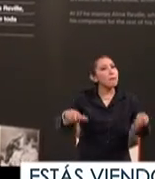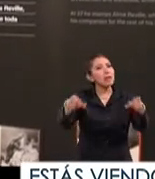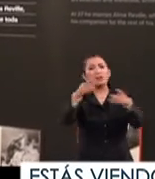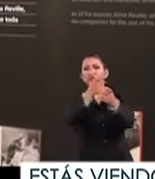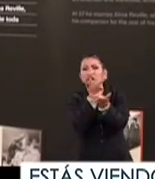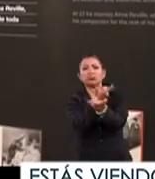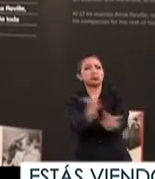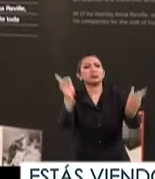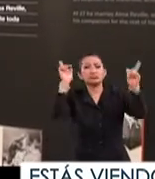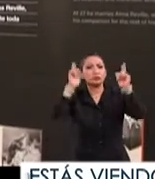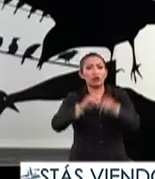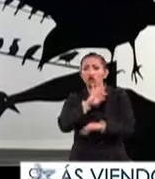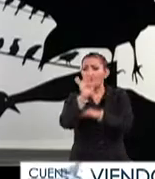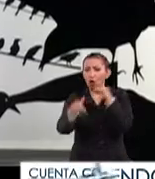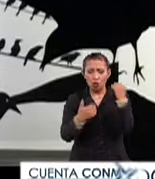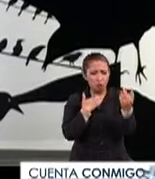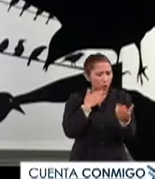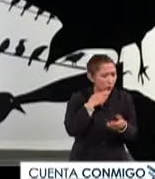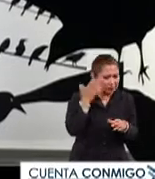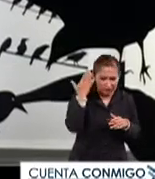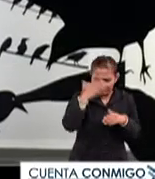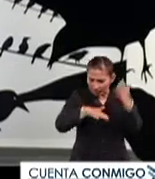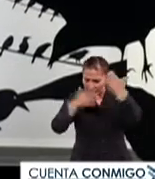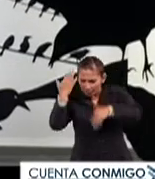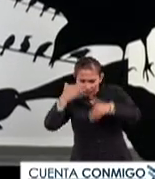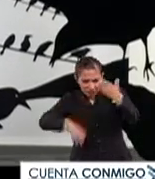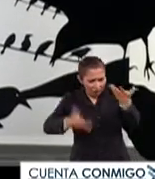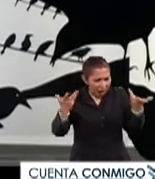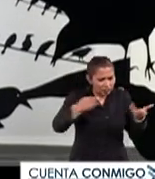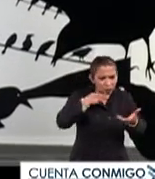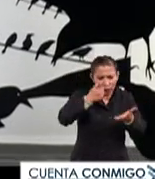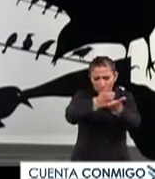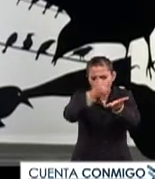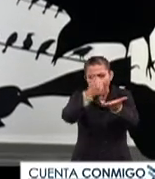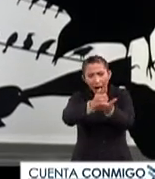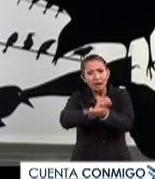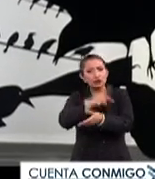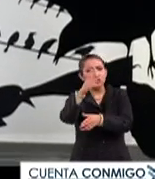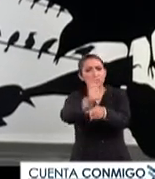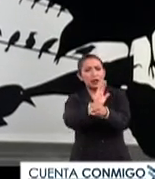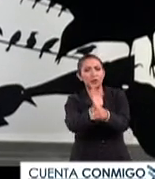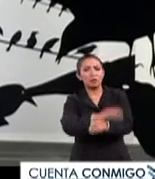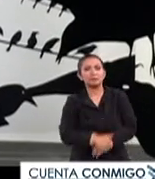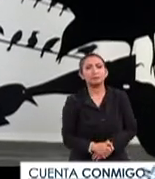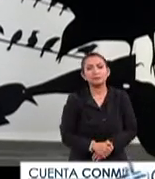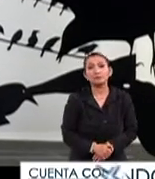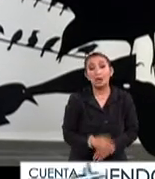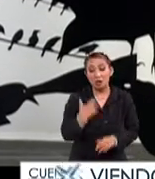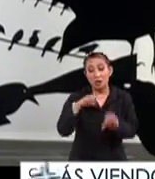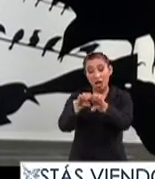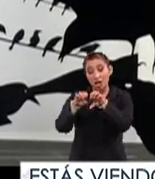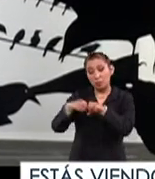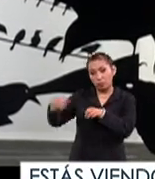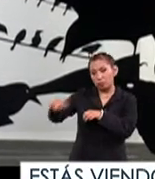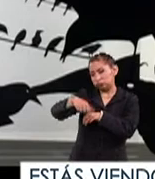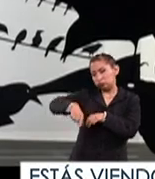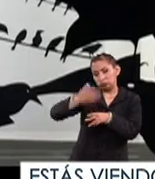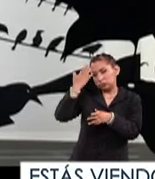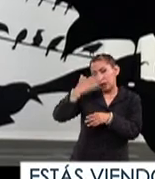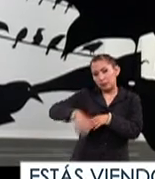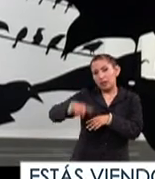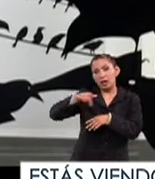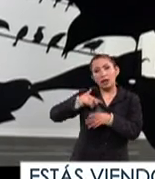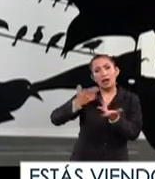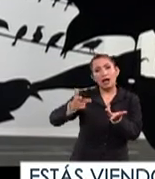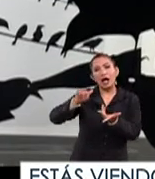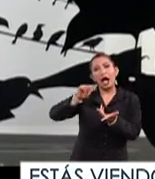que quieras ver. Usaba todo lo que, todos sus saberes los utilizaba en su Así arte es, y tenía un gran equipo, ¿no? O sea, bueno, todos sabemos